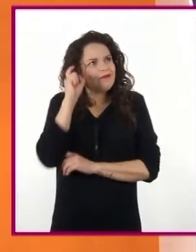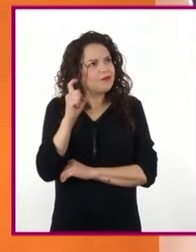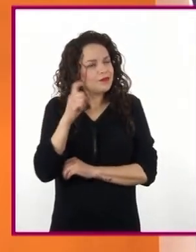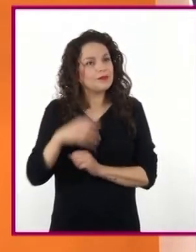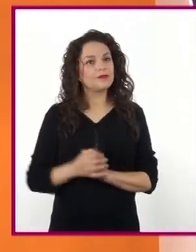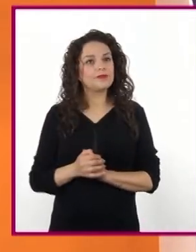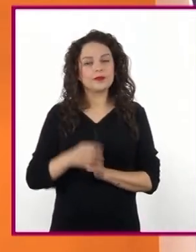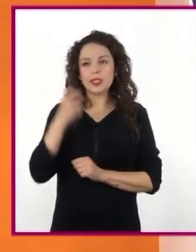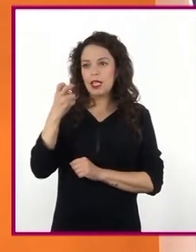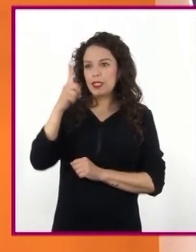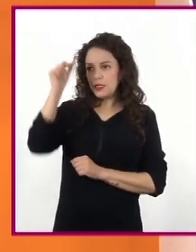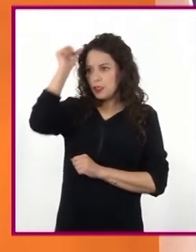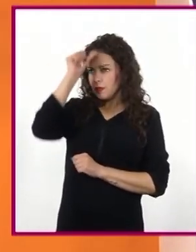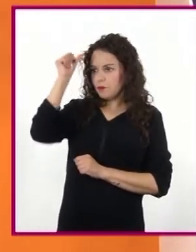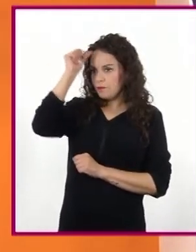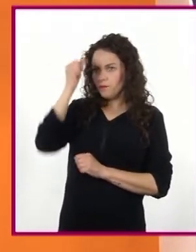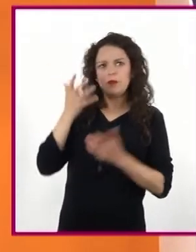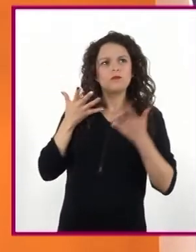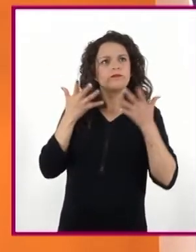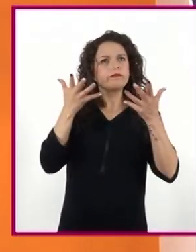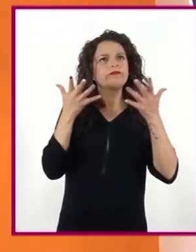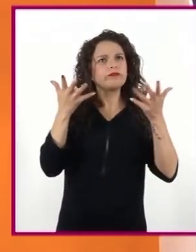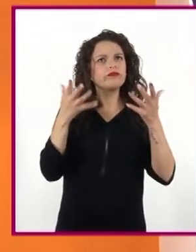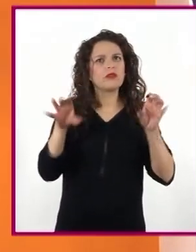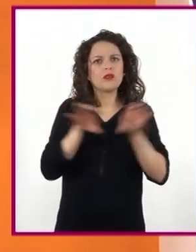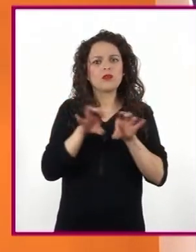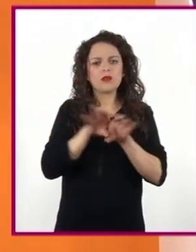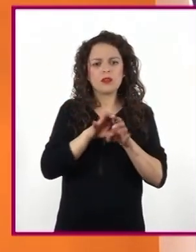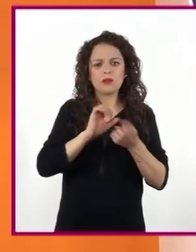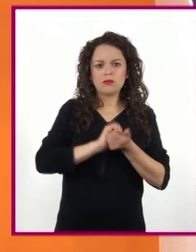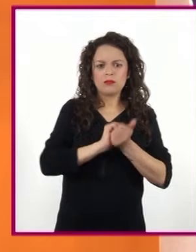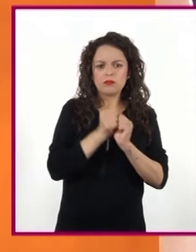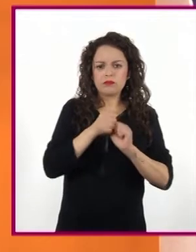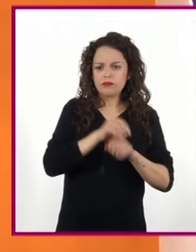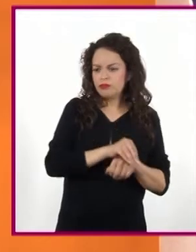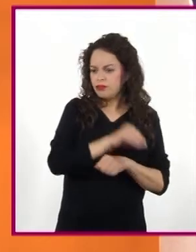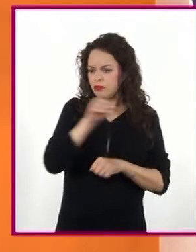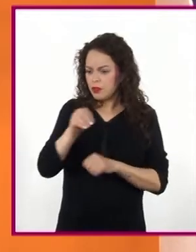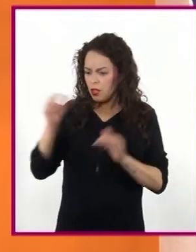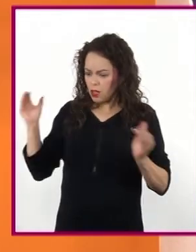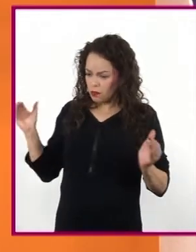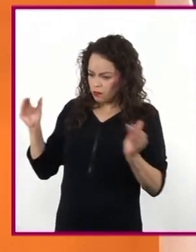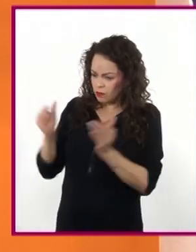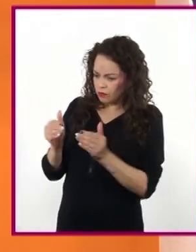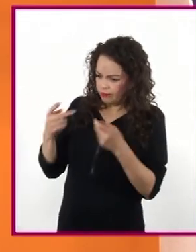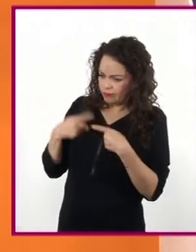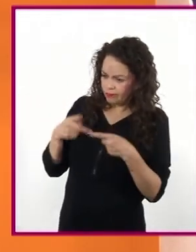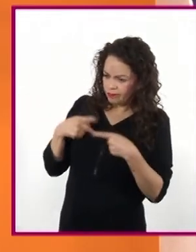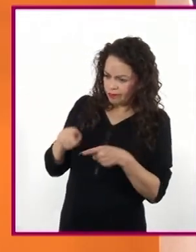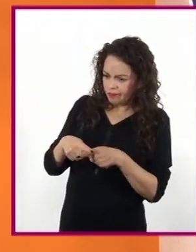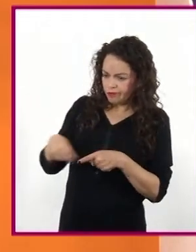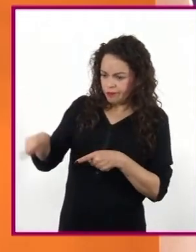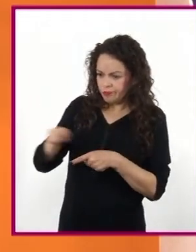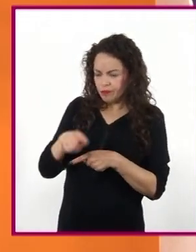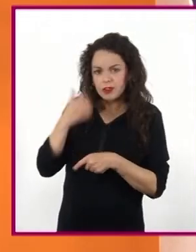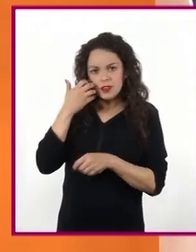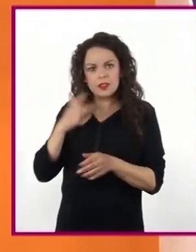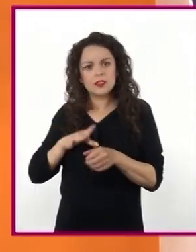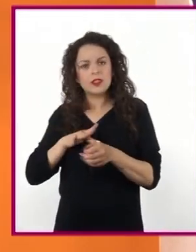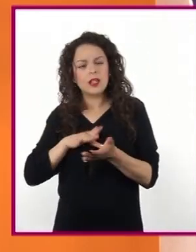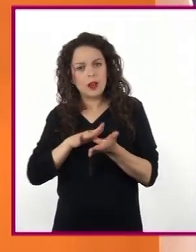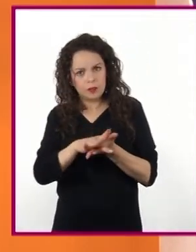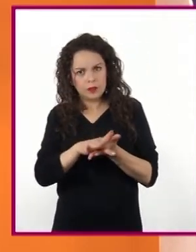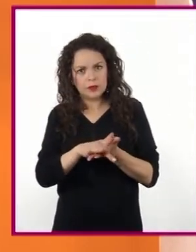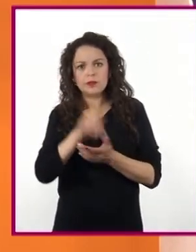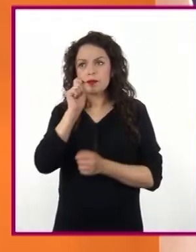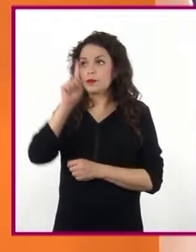de los frailes pasaron íntegramente a la minoría ilustrada criolla? ¿Qué cambios trajo consigo la ilustración europea en